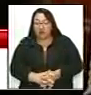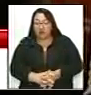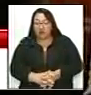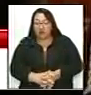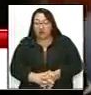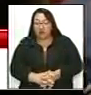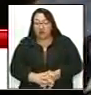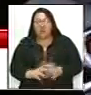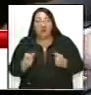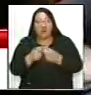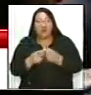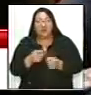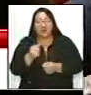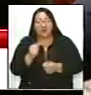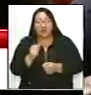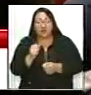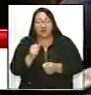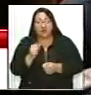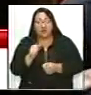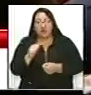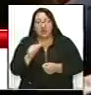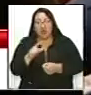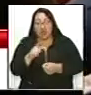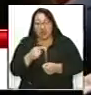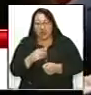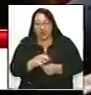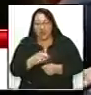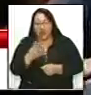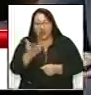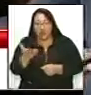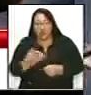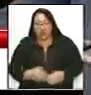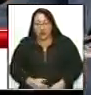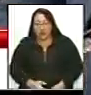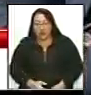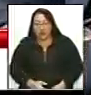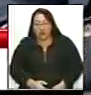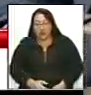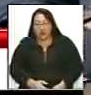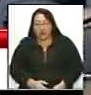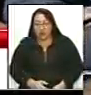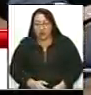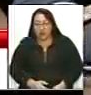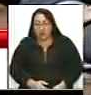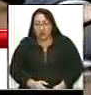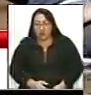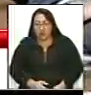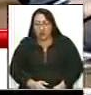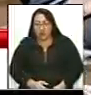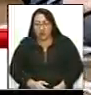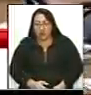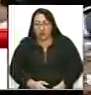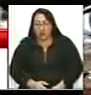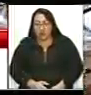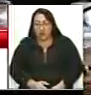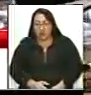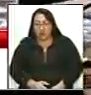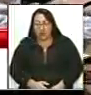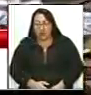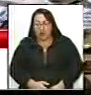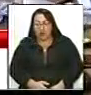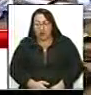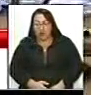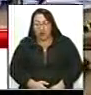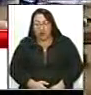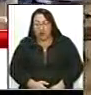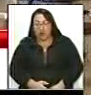pedía la congresista Salgado, y con mucho gusto la congresista Aramayo. Lo que sí le voy a pedir, presidente, es que cuando estemos